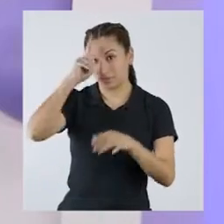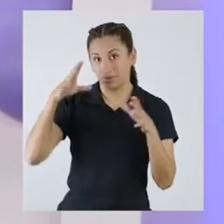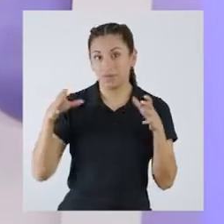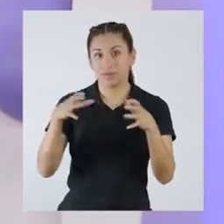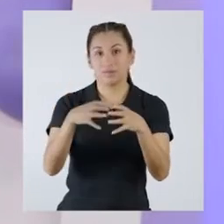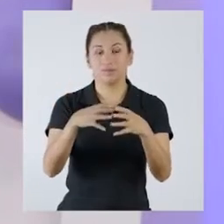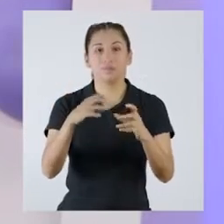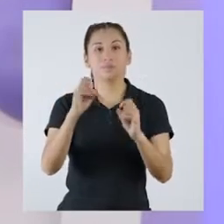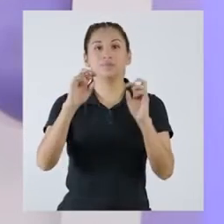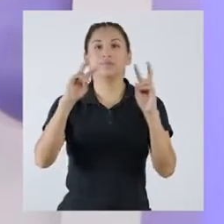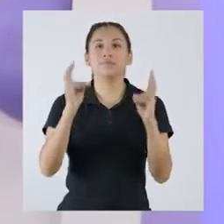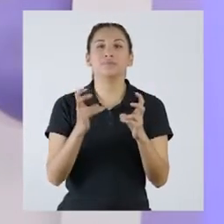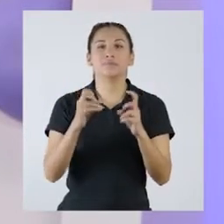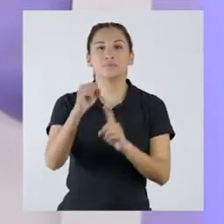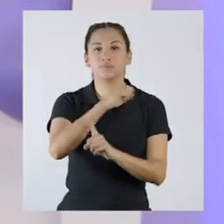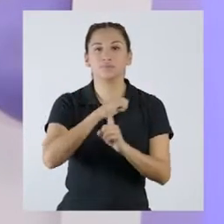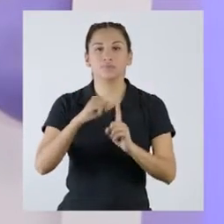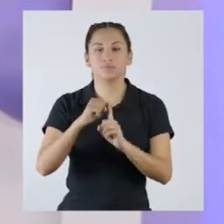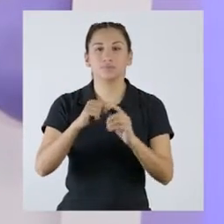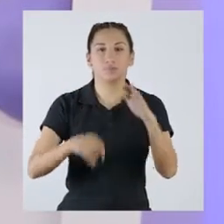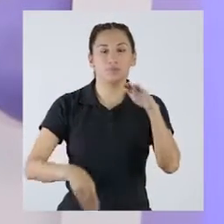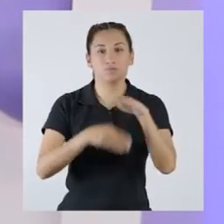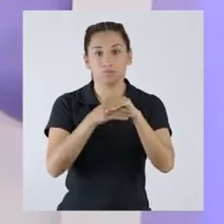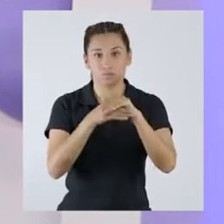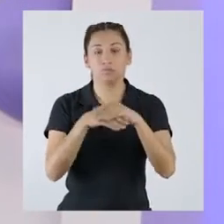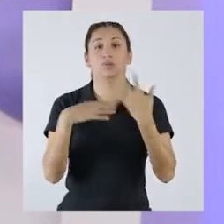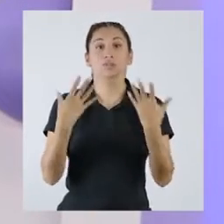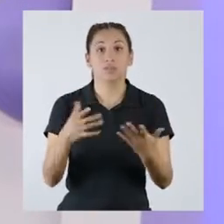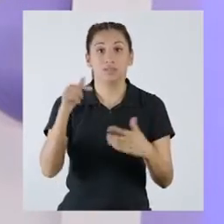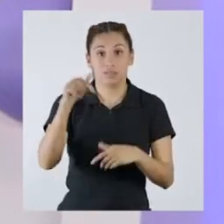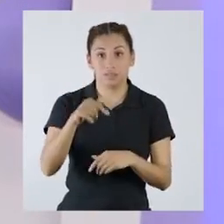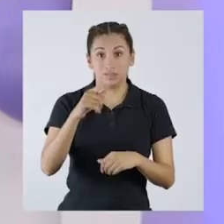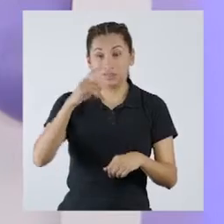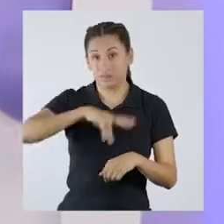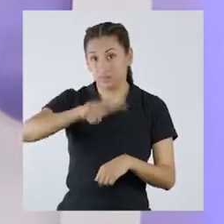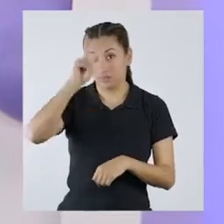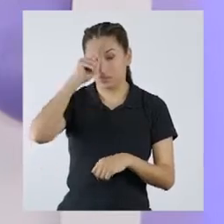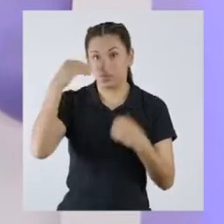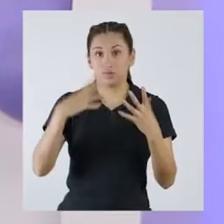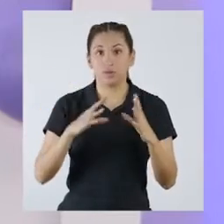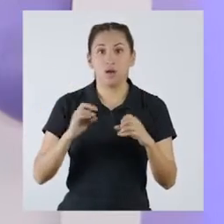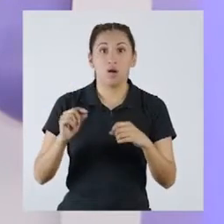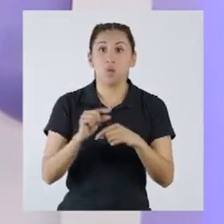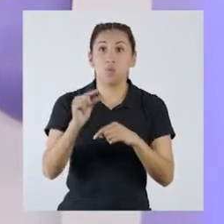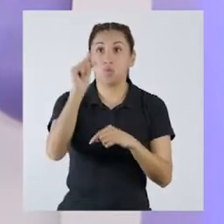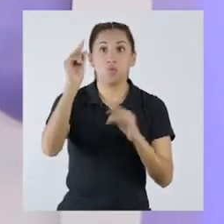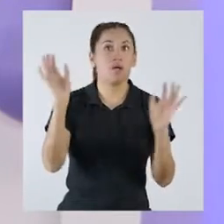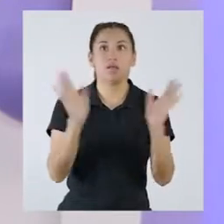el aislamiento social obligatorio. En este periodo, el país dejó de emitir